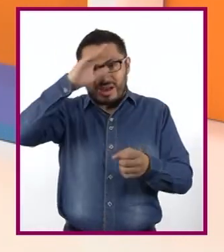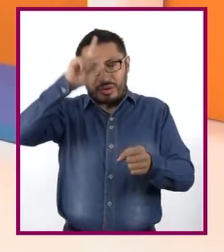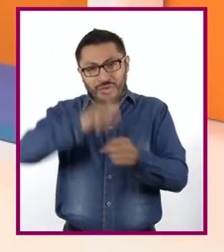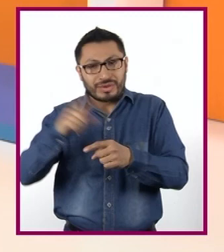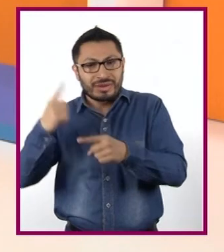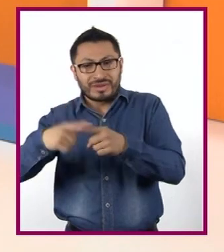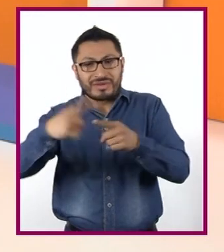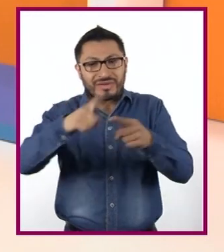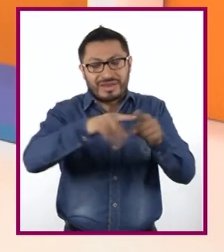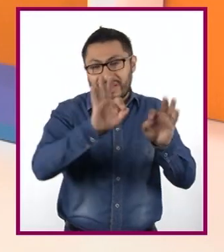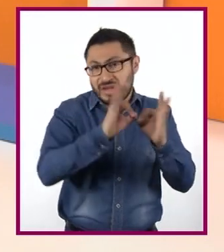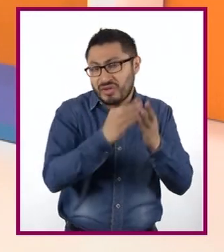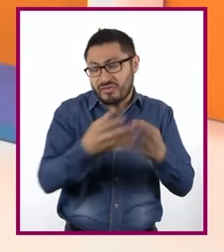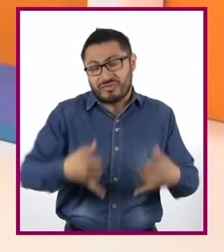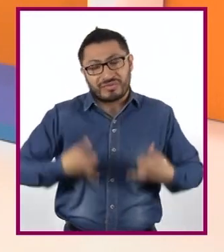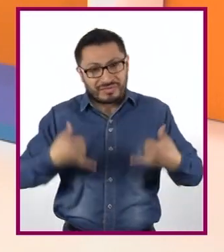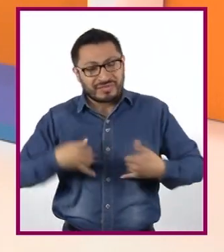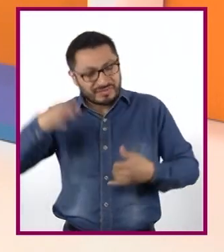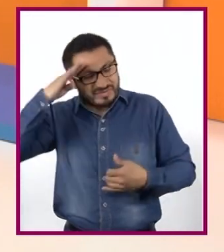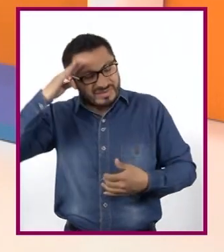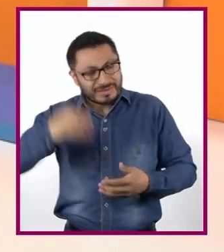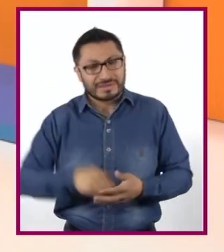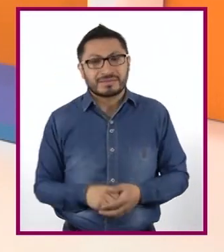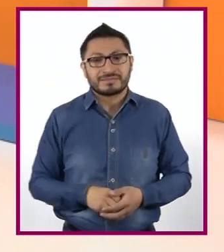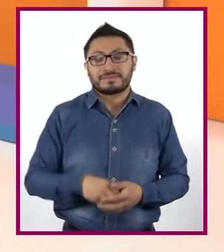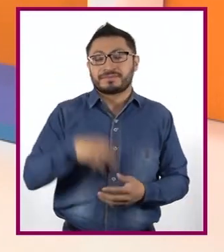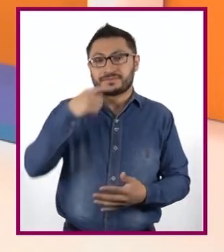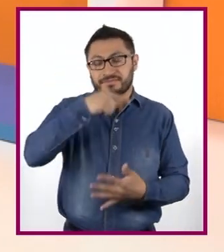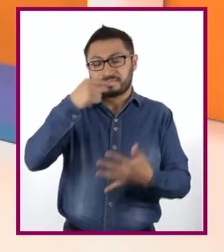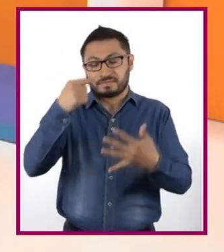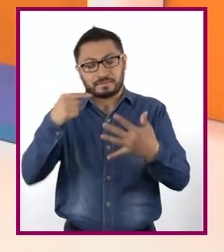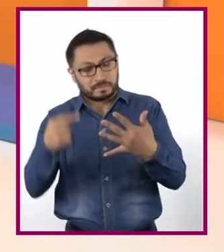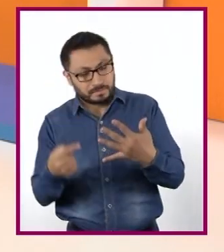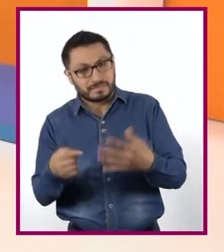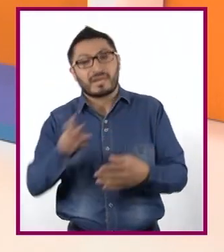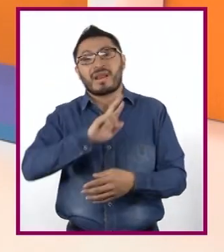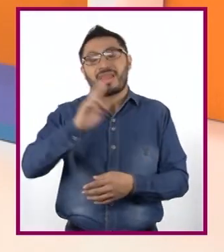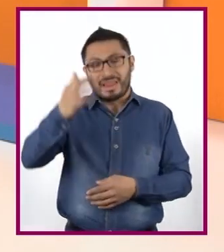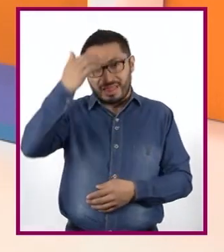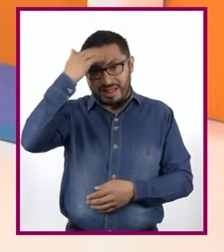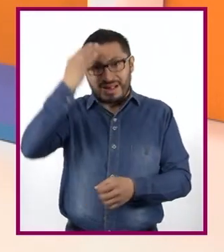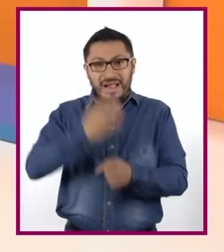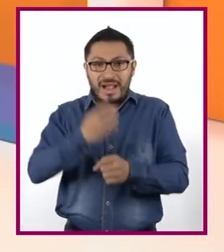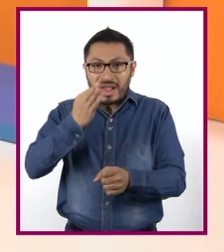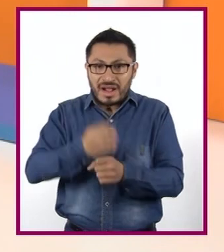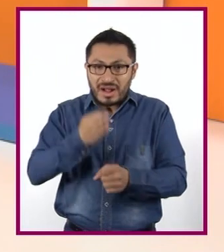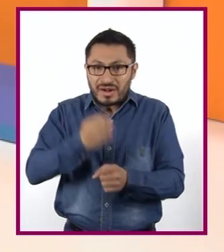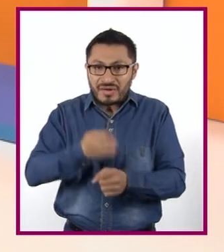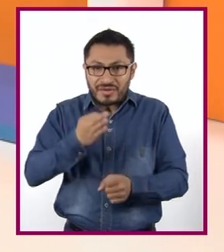esta etapa. Todo ello nos ha permitido reconocer que en la actualidad se comprende que